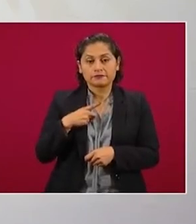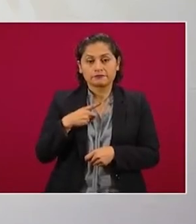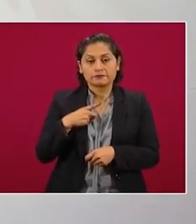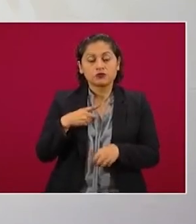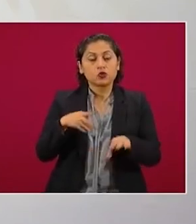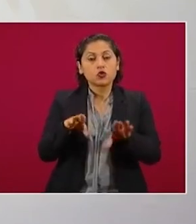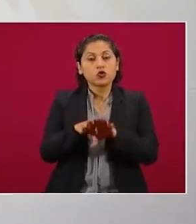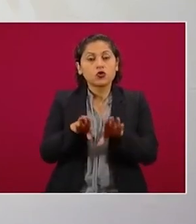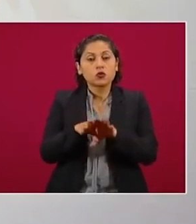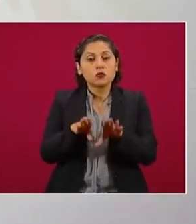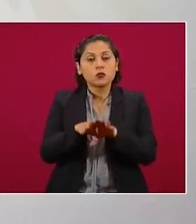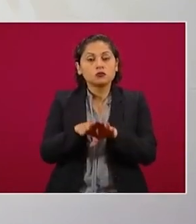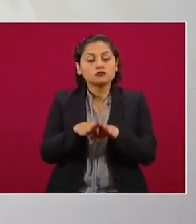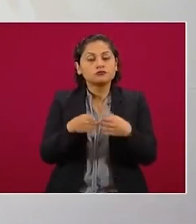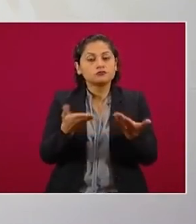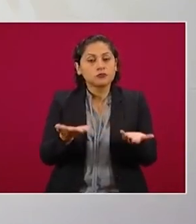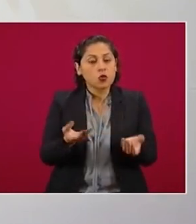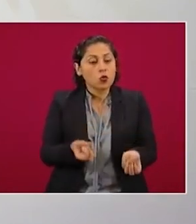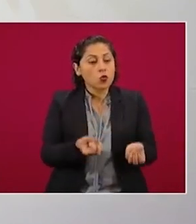de acuerdo